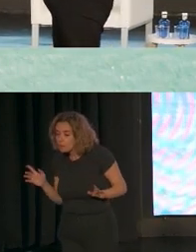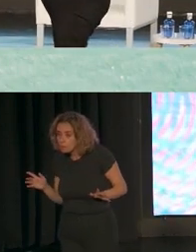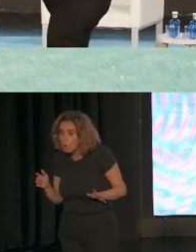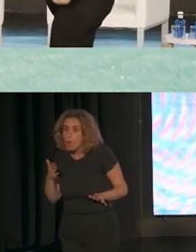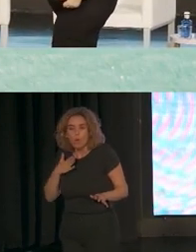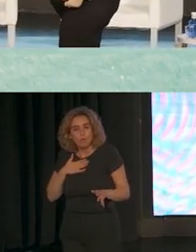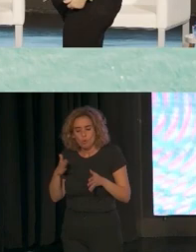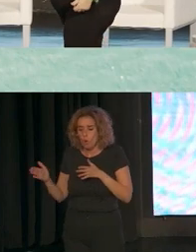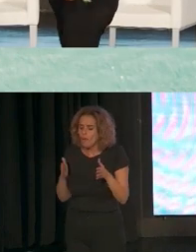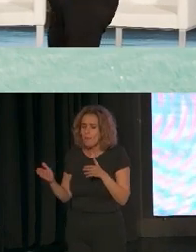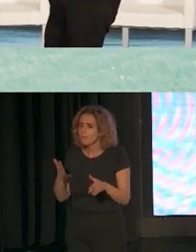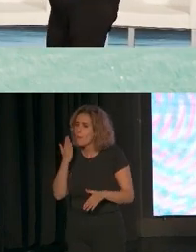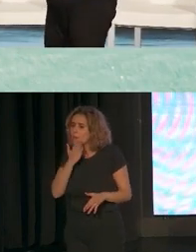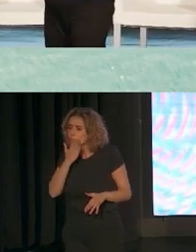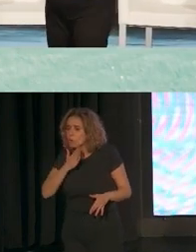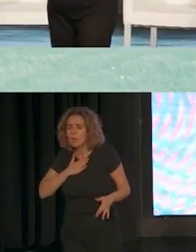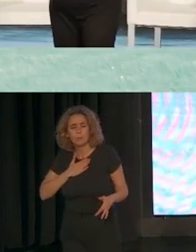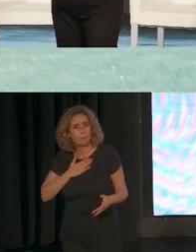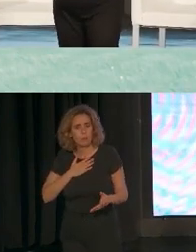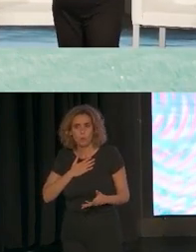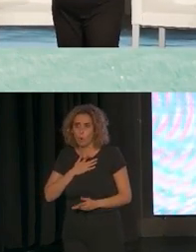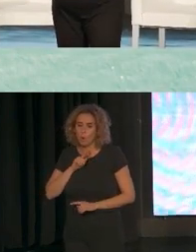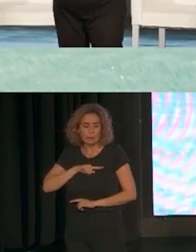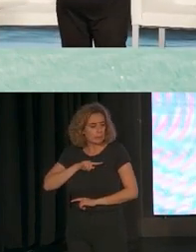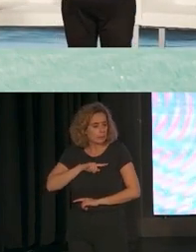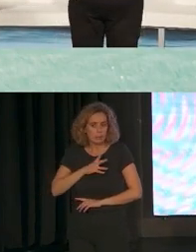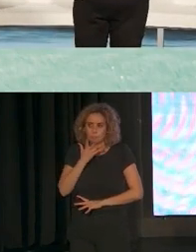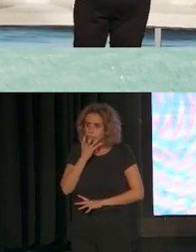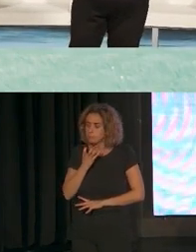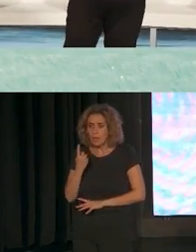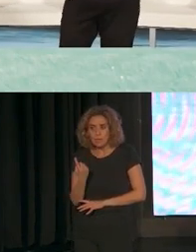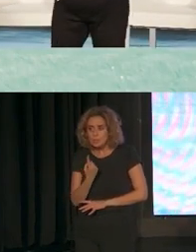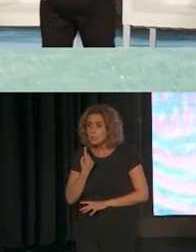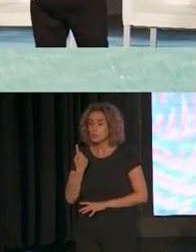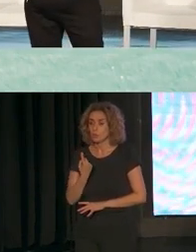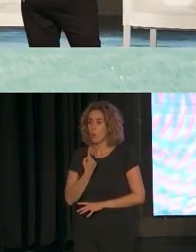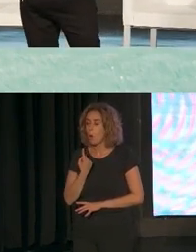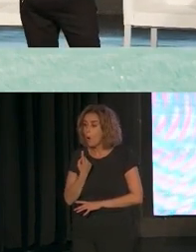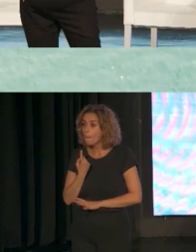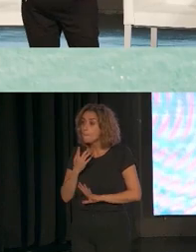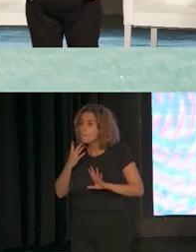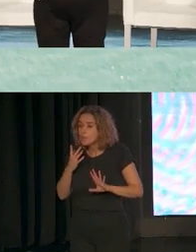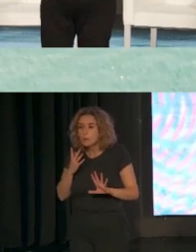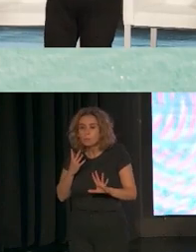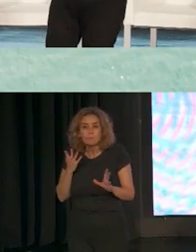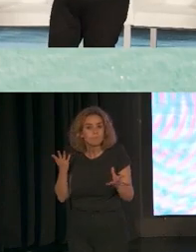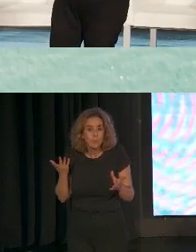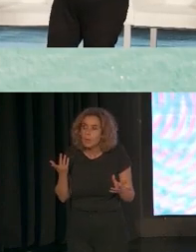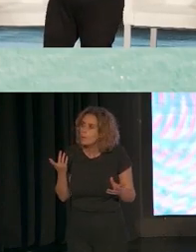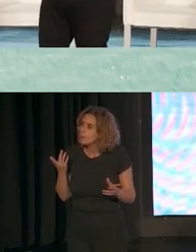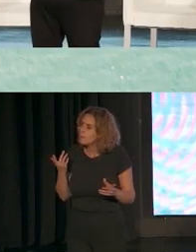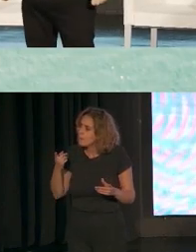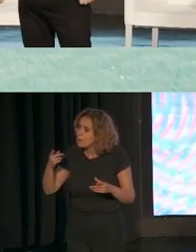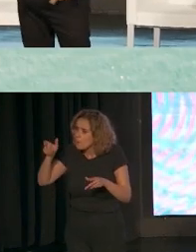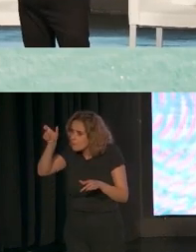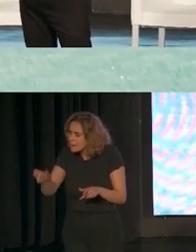durante mi etapa escolar pues yo me sentía muy triste y muy sola pero en contra de lo que nos puede ve también es malo